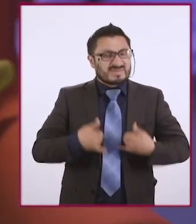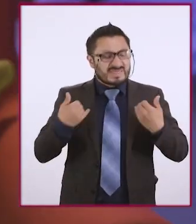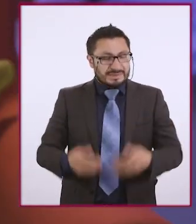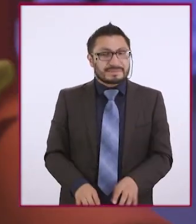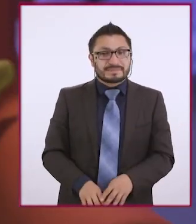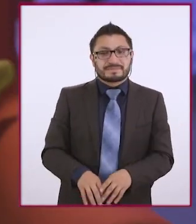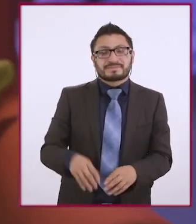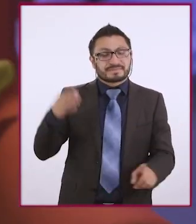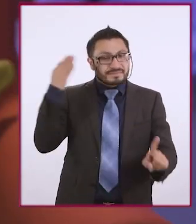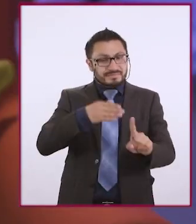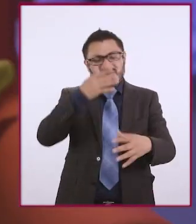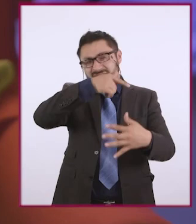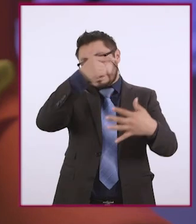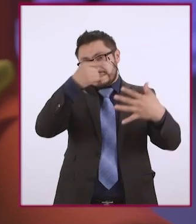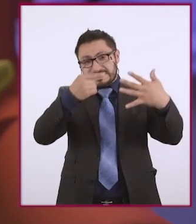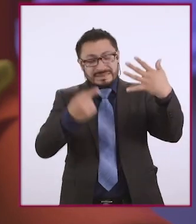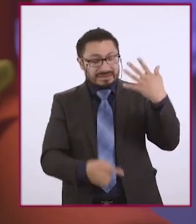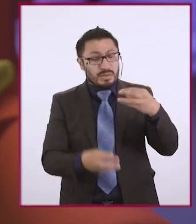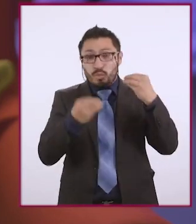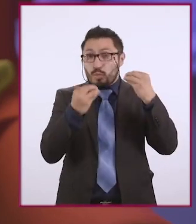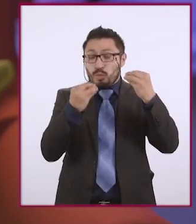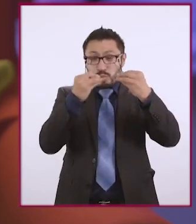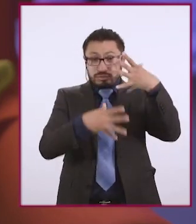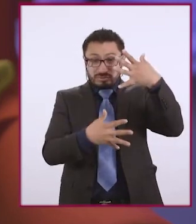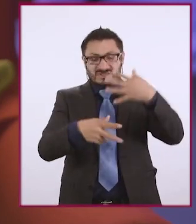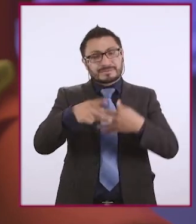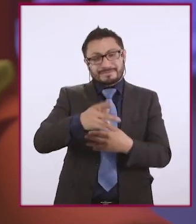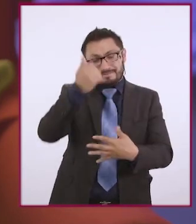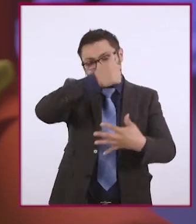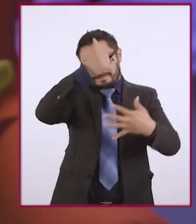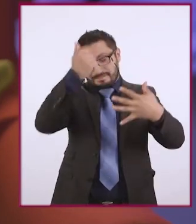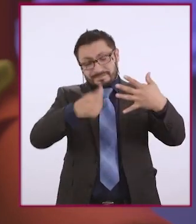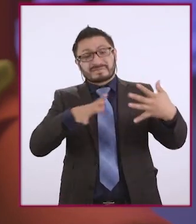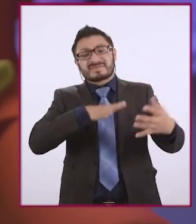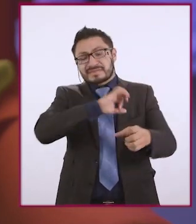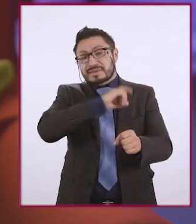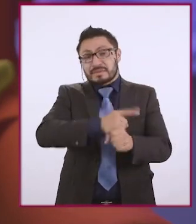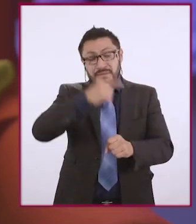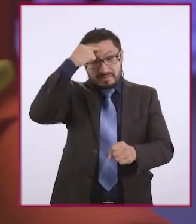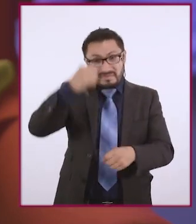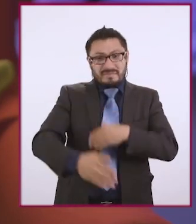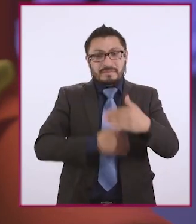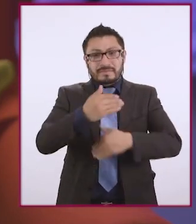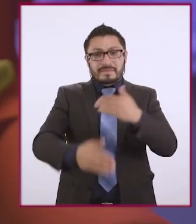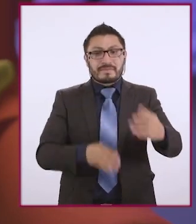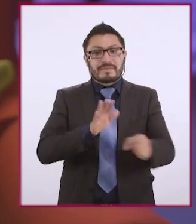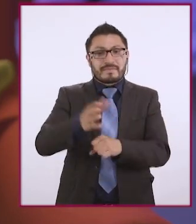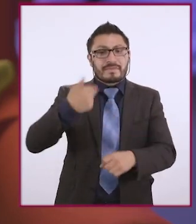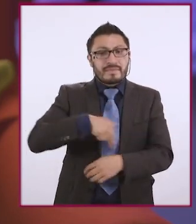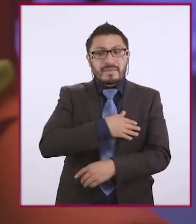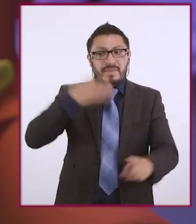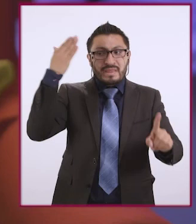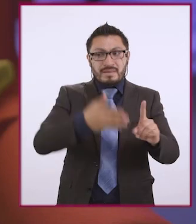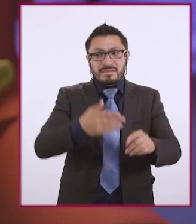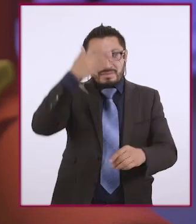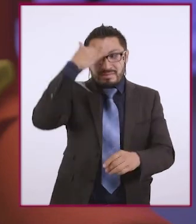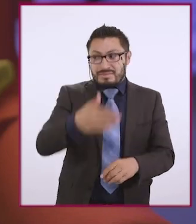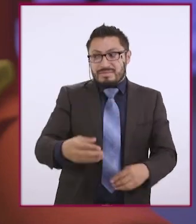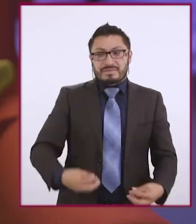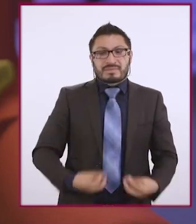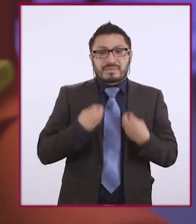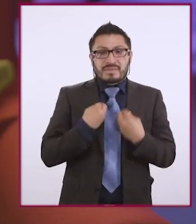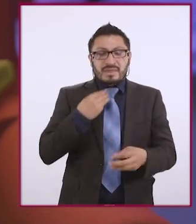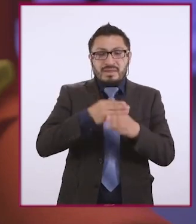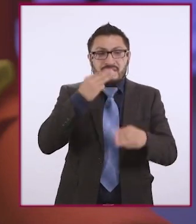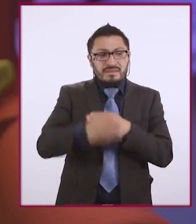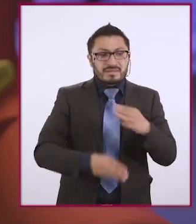etapa llena de retos, pero cada uno de estos retos genera una oportunidad para que podamos avanzar en lo que queremos lograr. Sabemos que vivimos en un mundo en